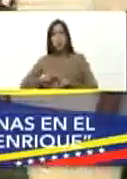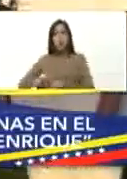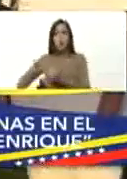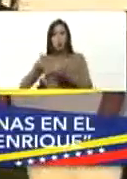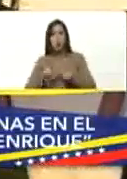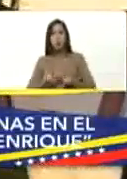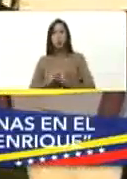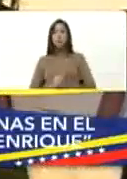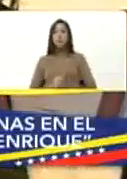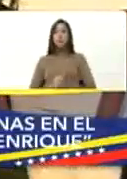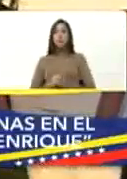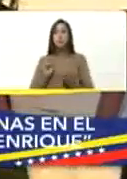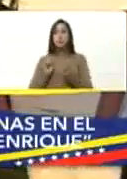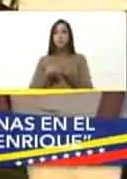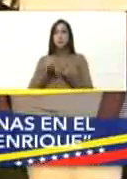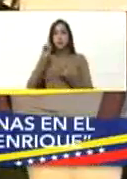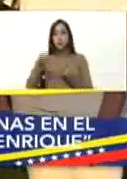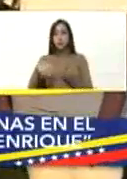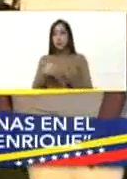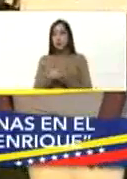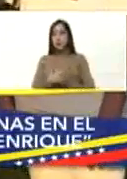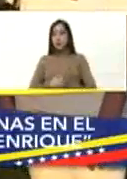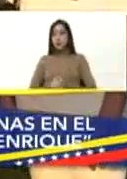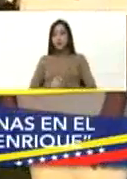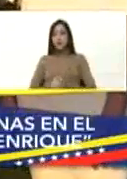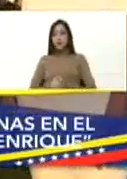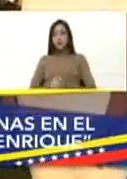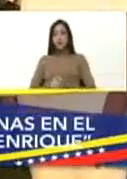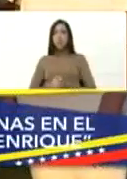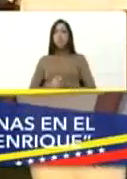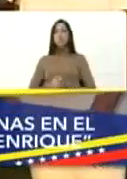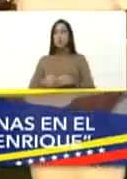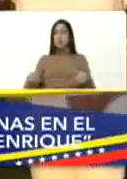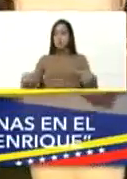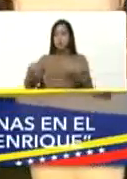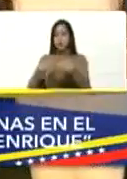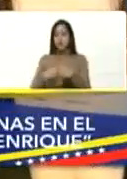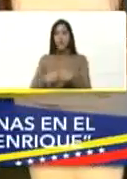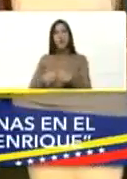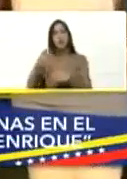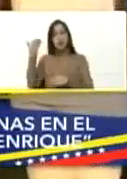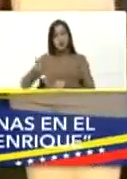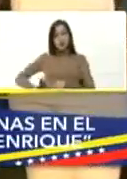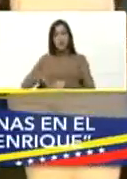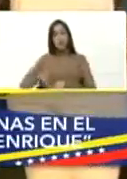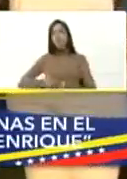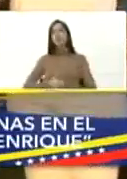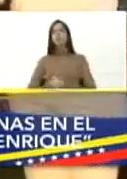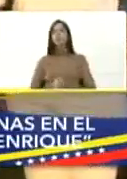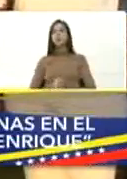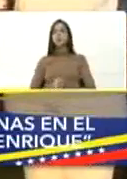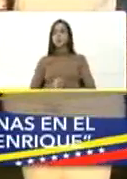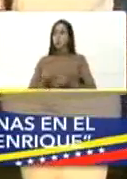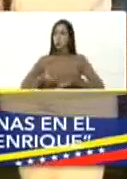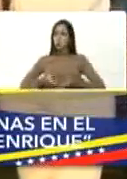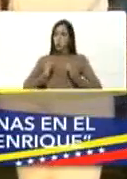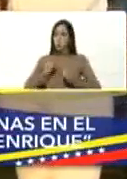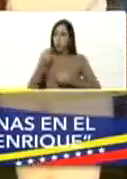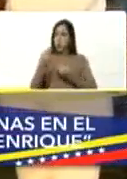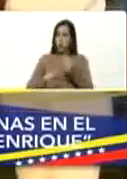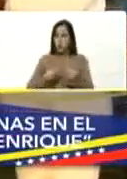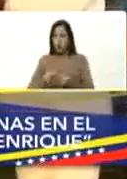y el segundo, lo que son las brigadas catastrales, una brigada sumamente importante, presidente, que nos permite el